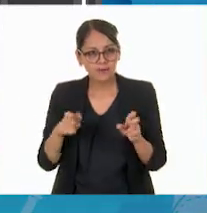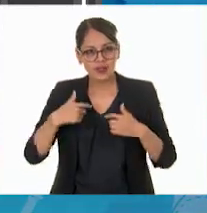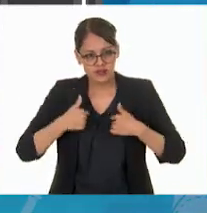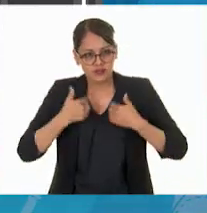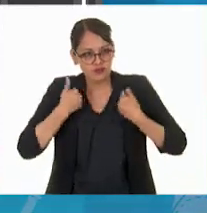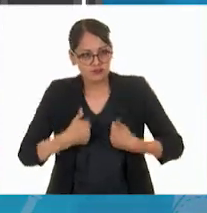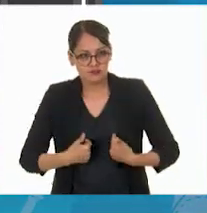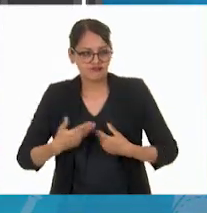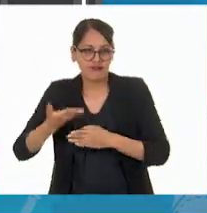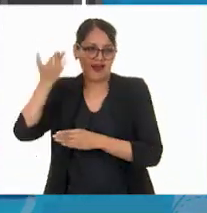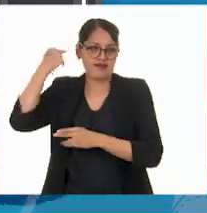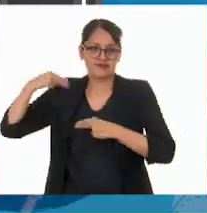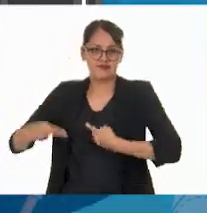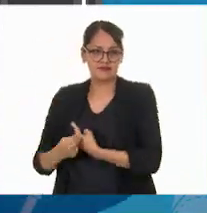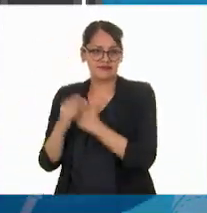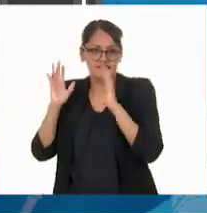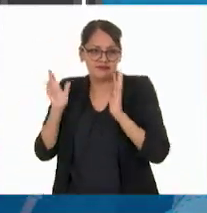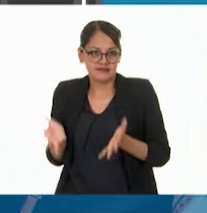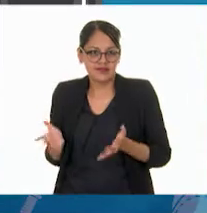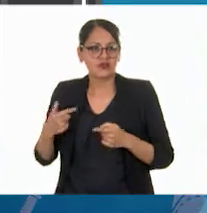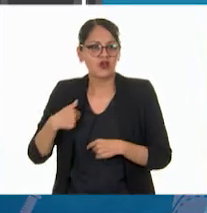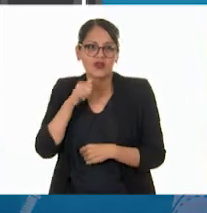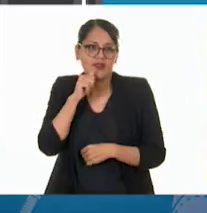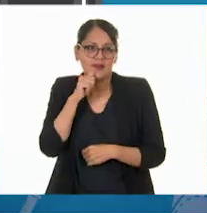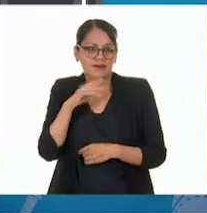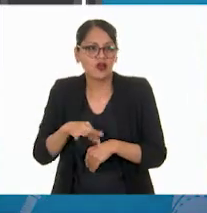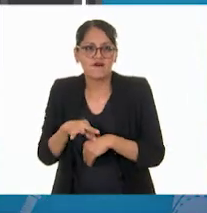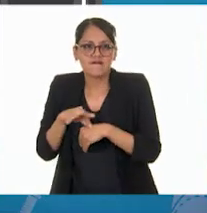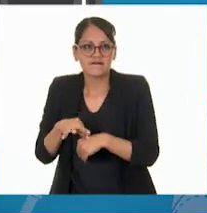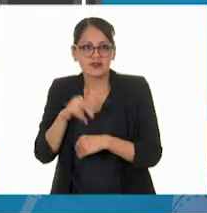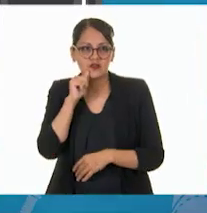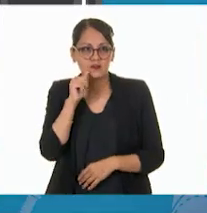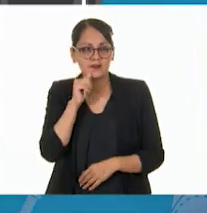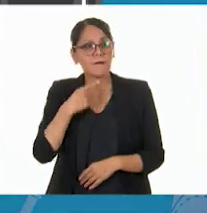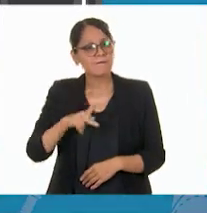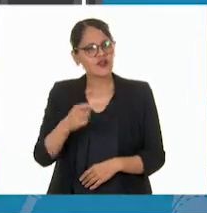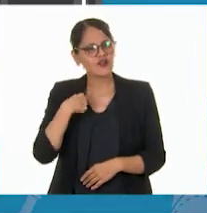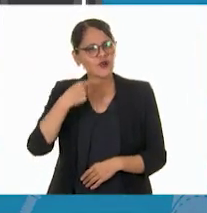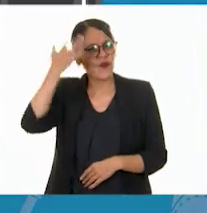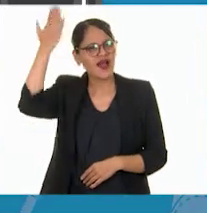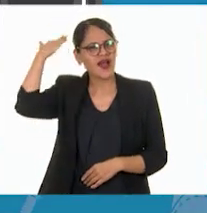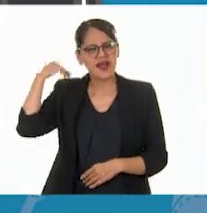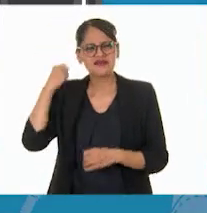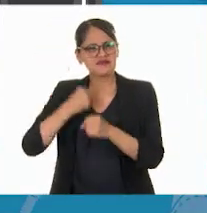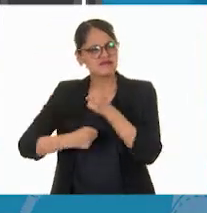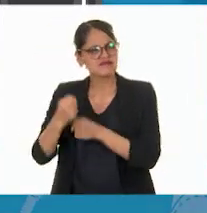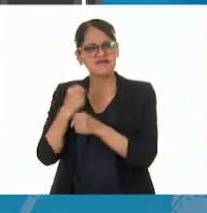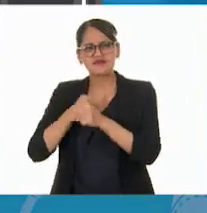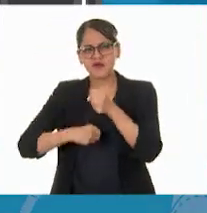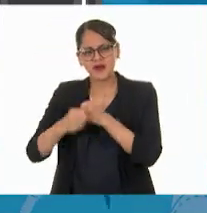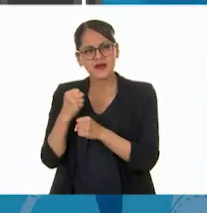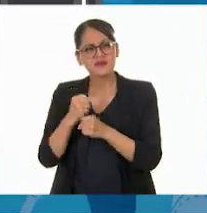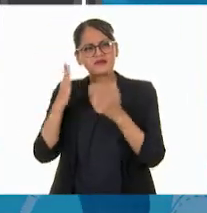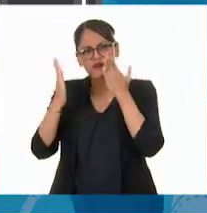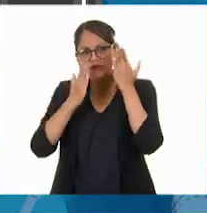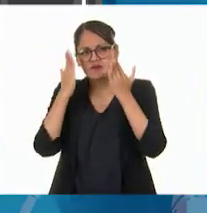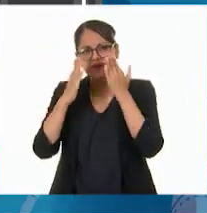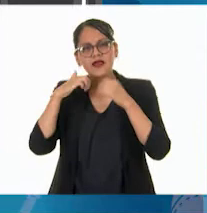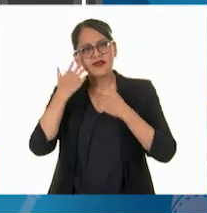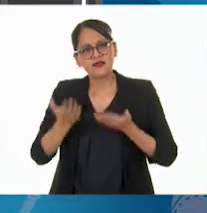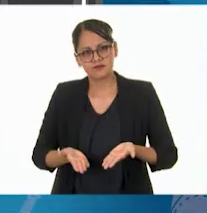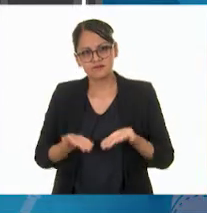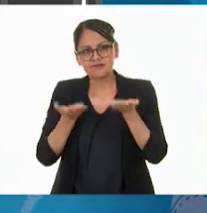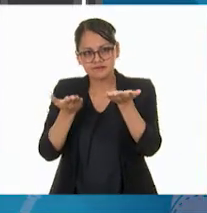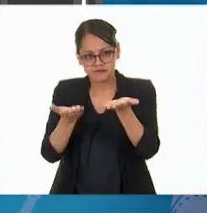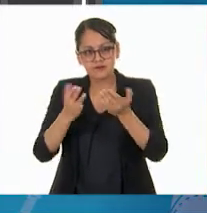no había nacido entonces, no es que lo haya yo vivido, pero es algo que llevo muchísimos años estudiando y que quiero compartir